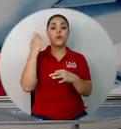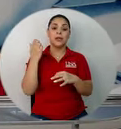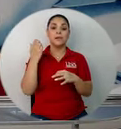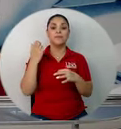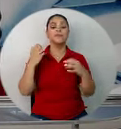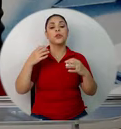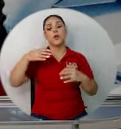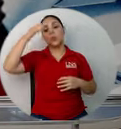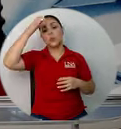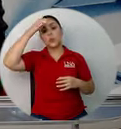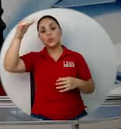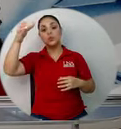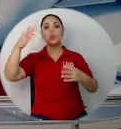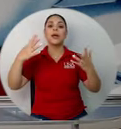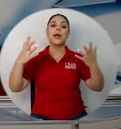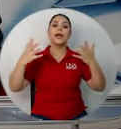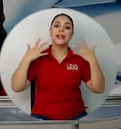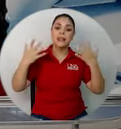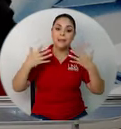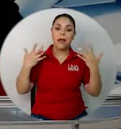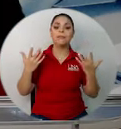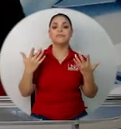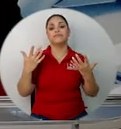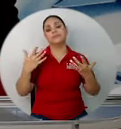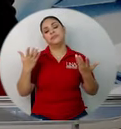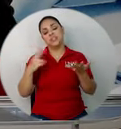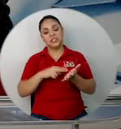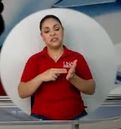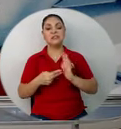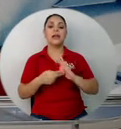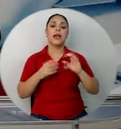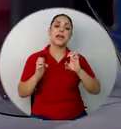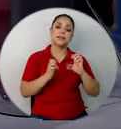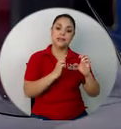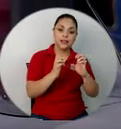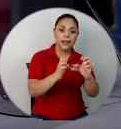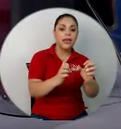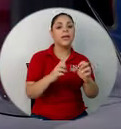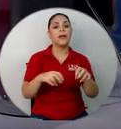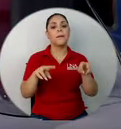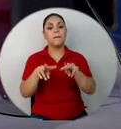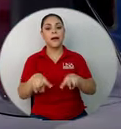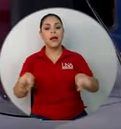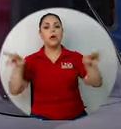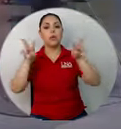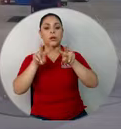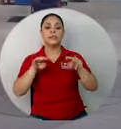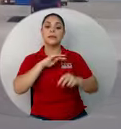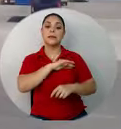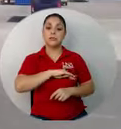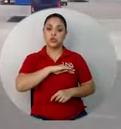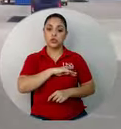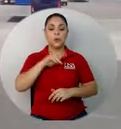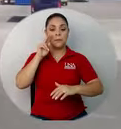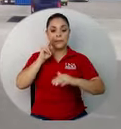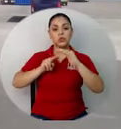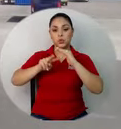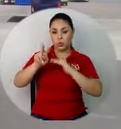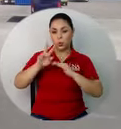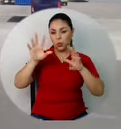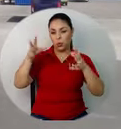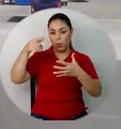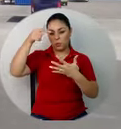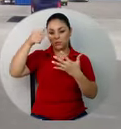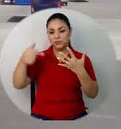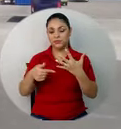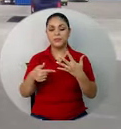clima, decía hace un rato, es la estrategia, los valores, vamos a ver, es la misión, visión. Ahora bien, también en